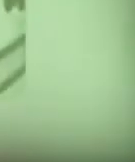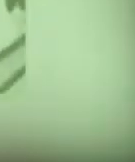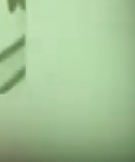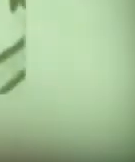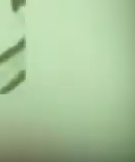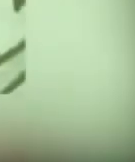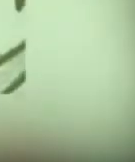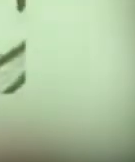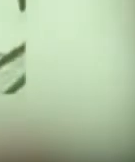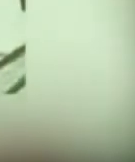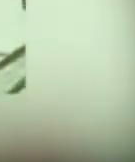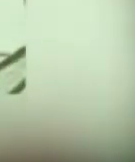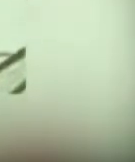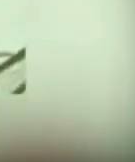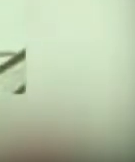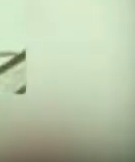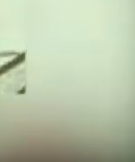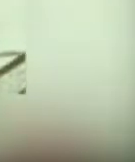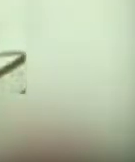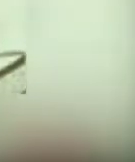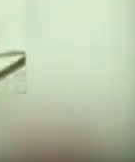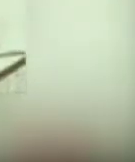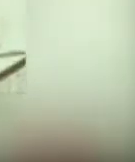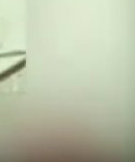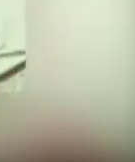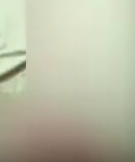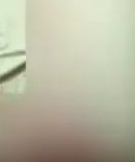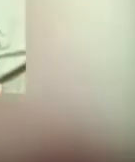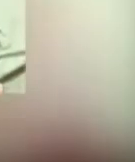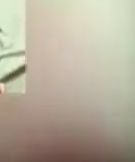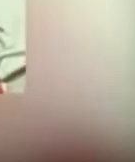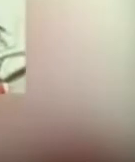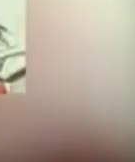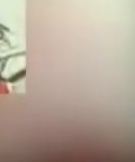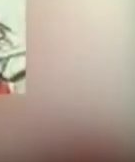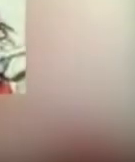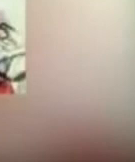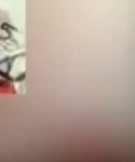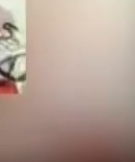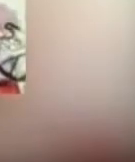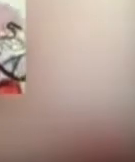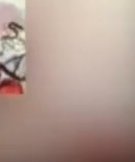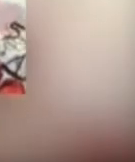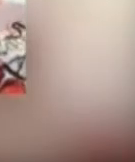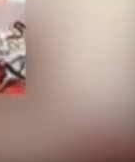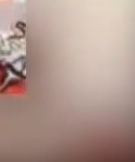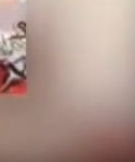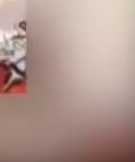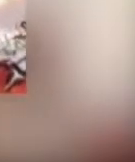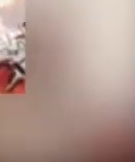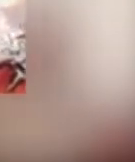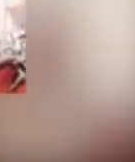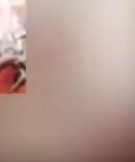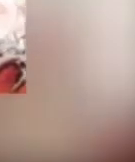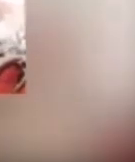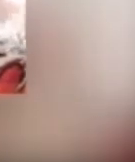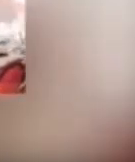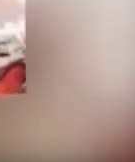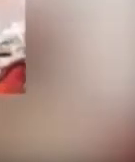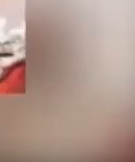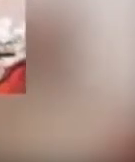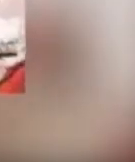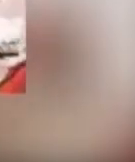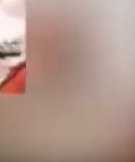la palabra viene de un canto del siglo XVII que se entonaba en náhuatl, latín y español. Ese